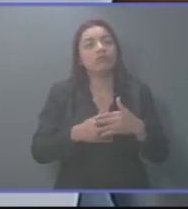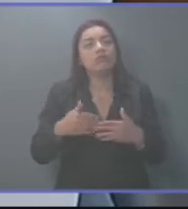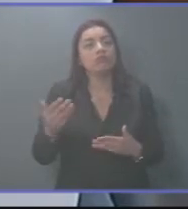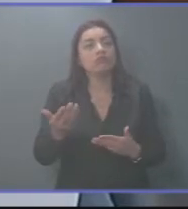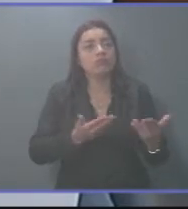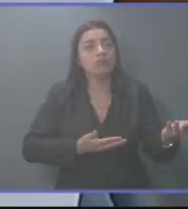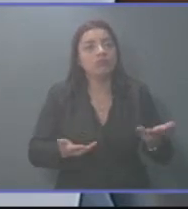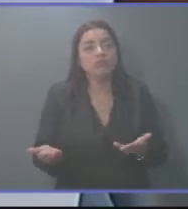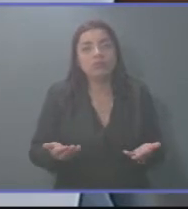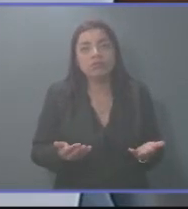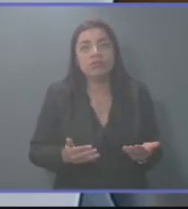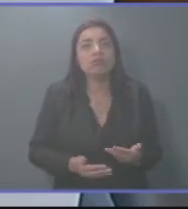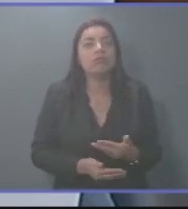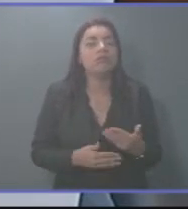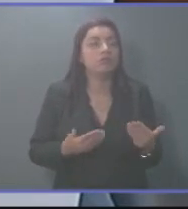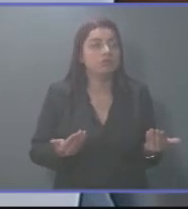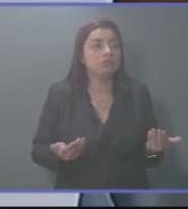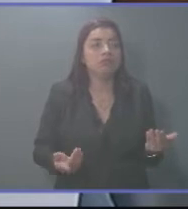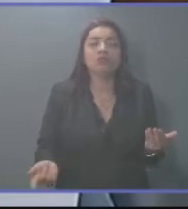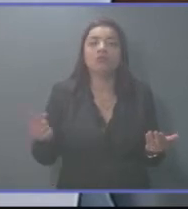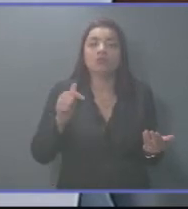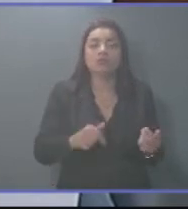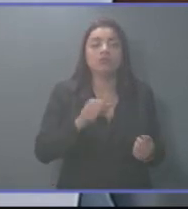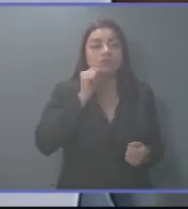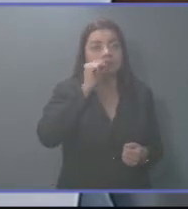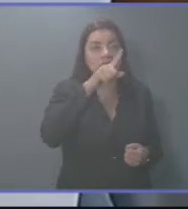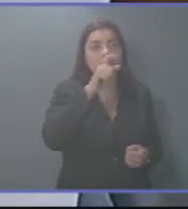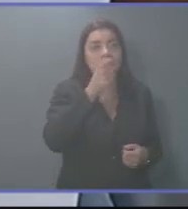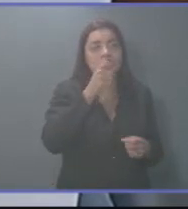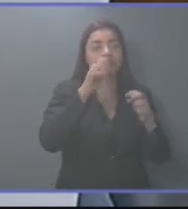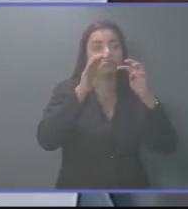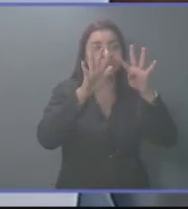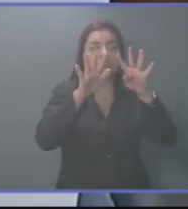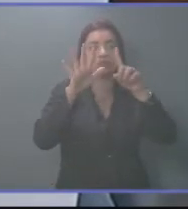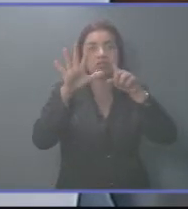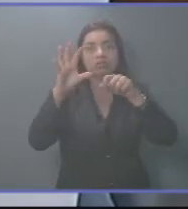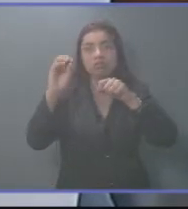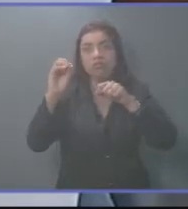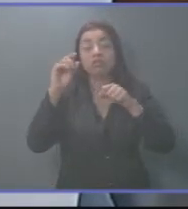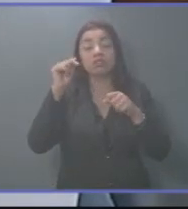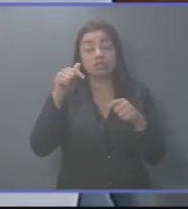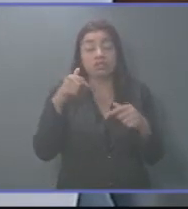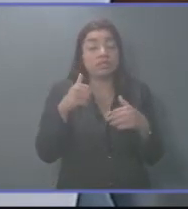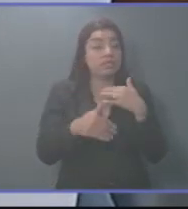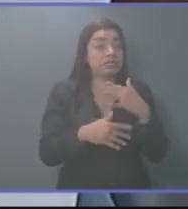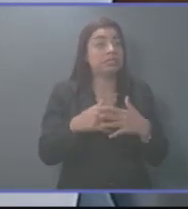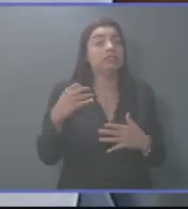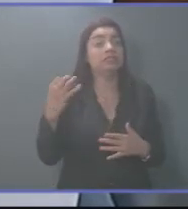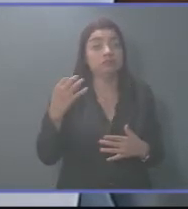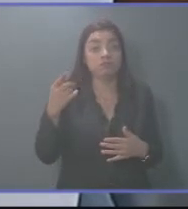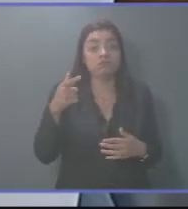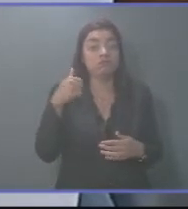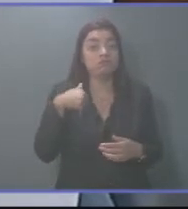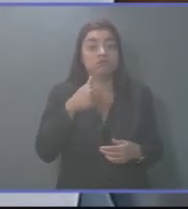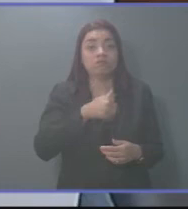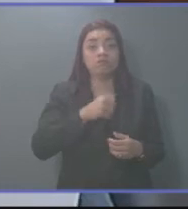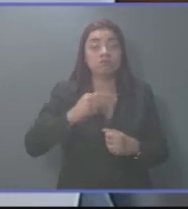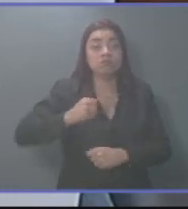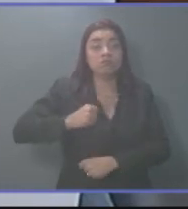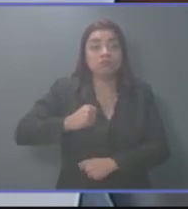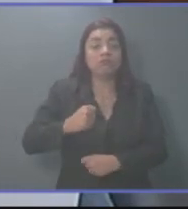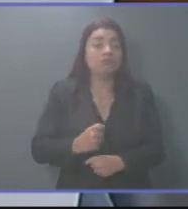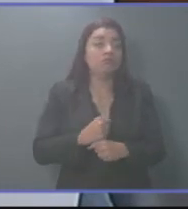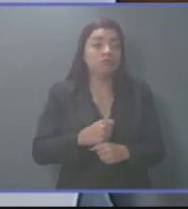servicio territorial, el cual desde 1960 constituía una dependencia del Ministerio de Defensa